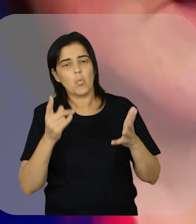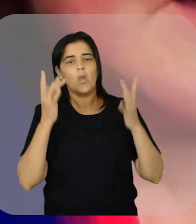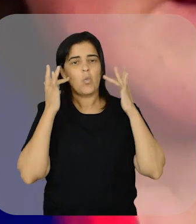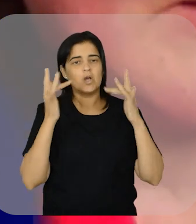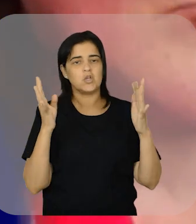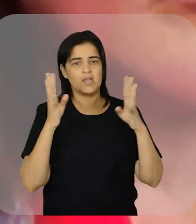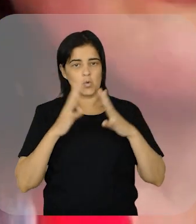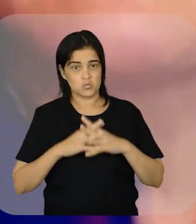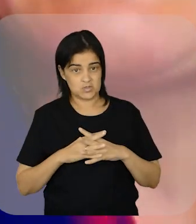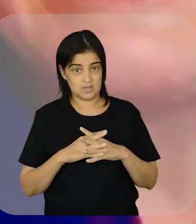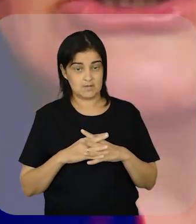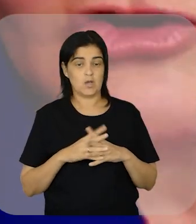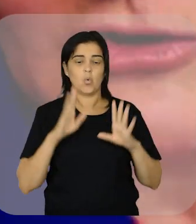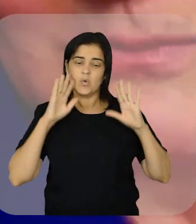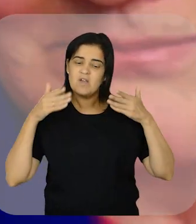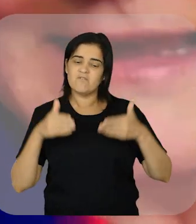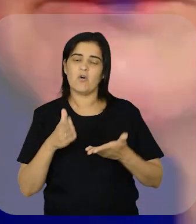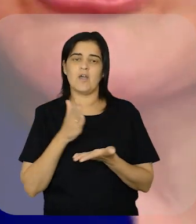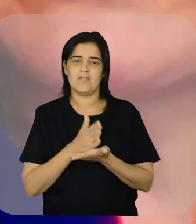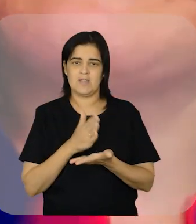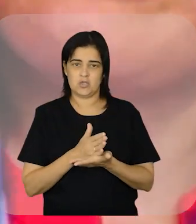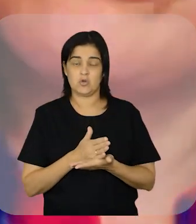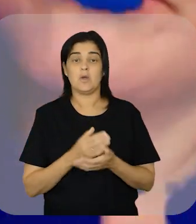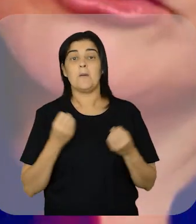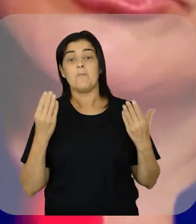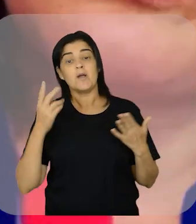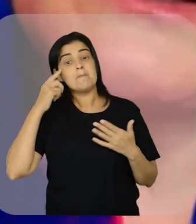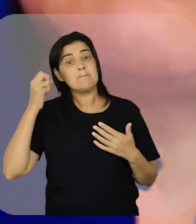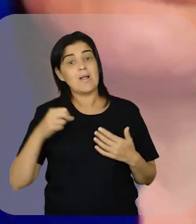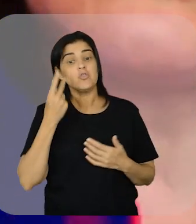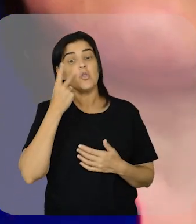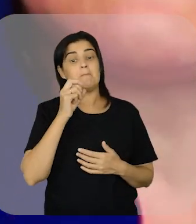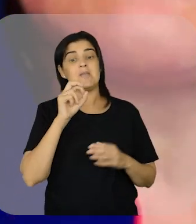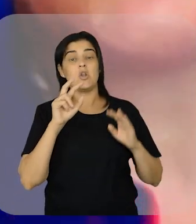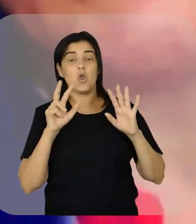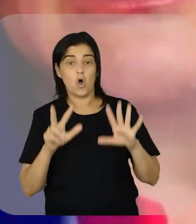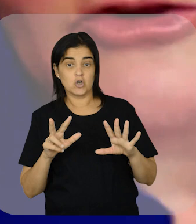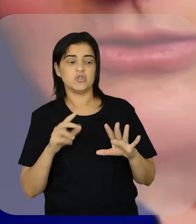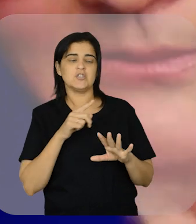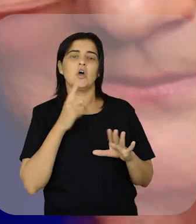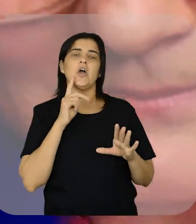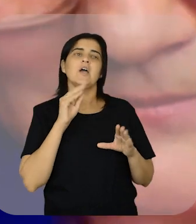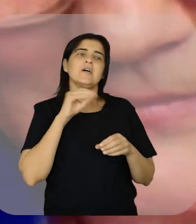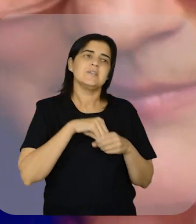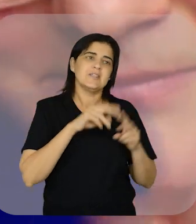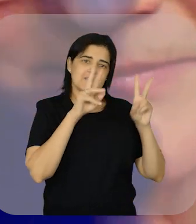inclusiva con un enfoque de derechos. Porque el plan 2008 es un plan basado en